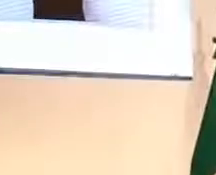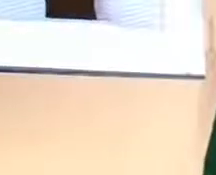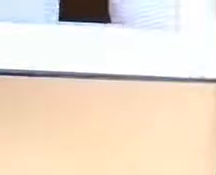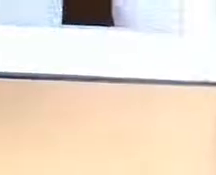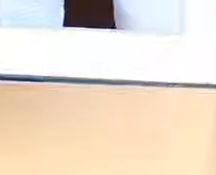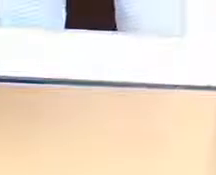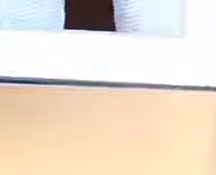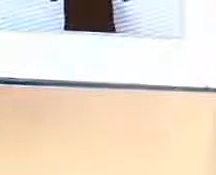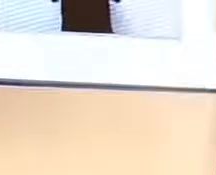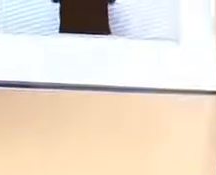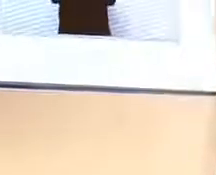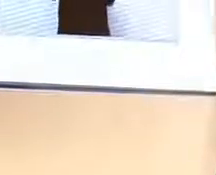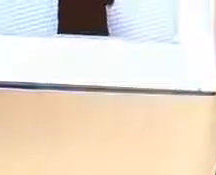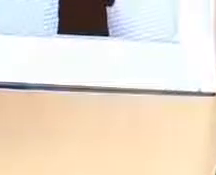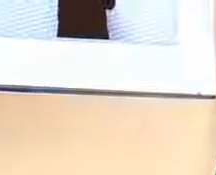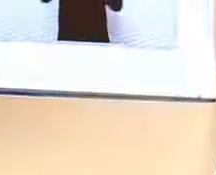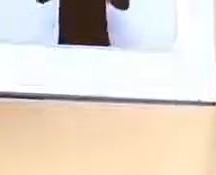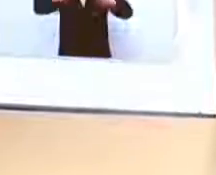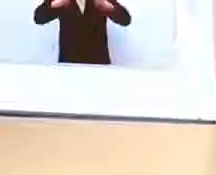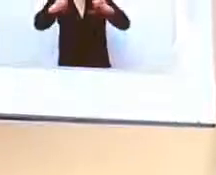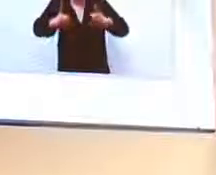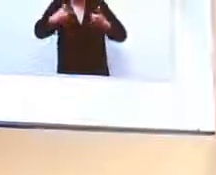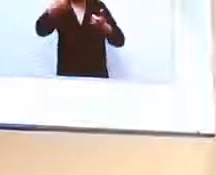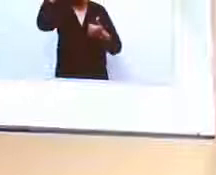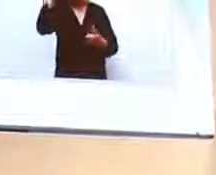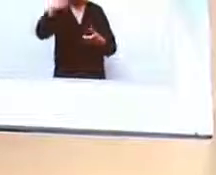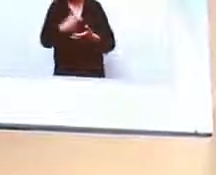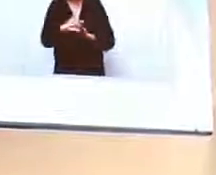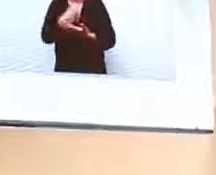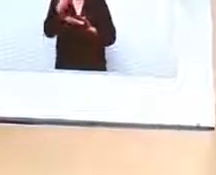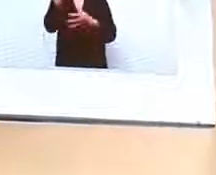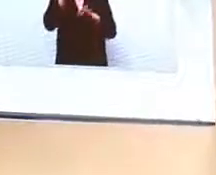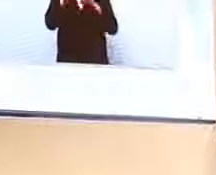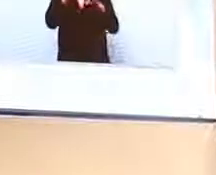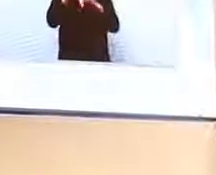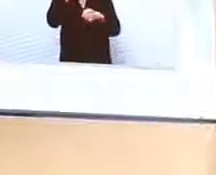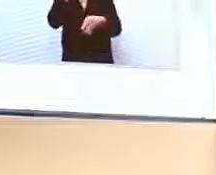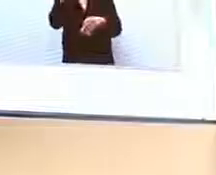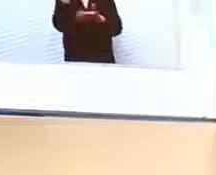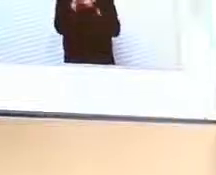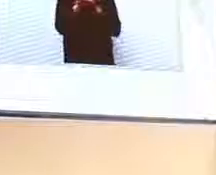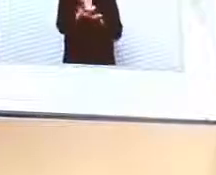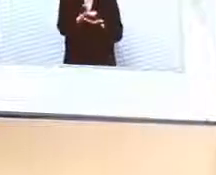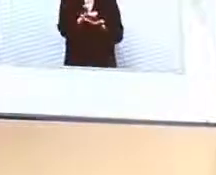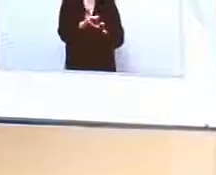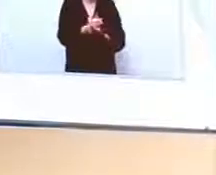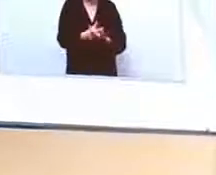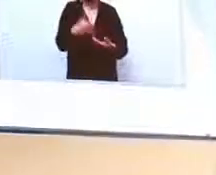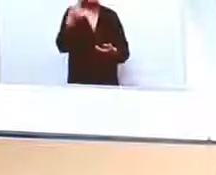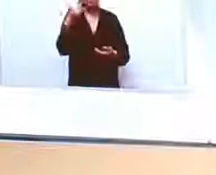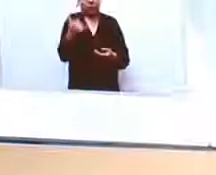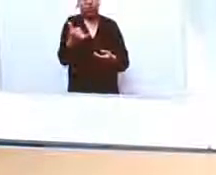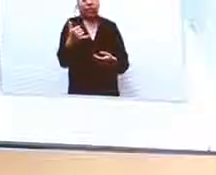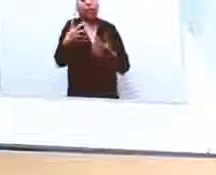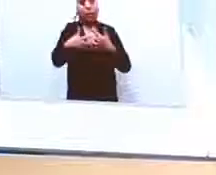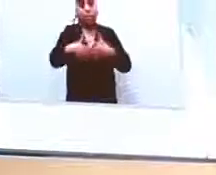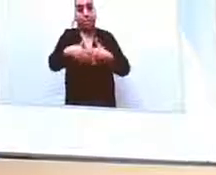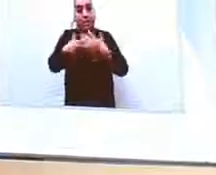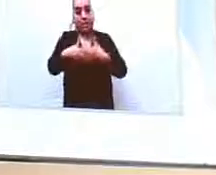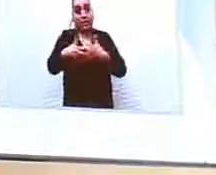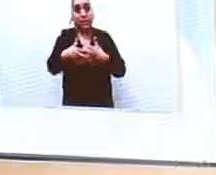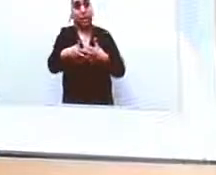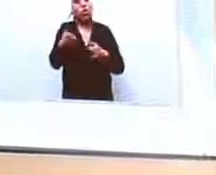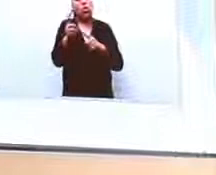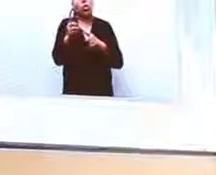con discapacidad para promover empleos mejor pagados también otorgar en los incentivos fiscales a las empresas que se